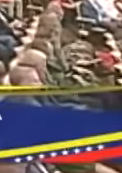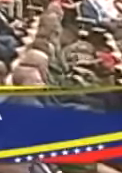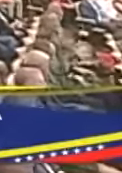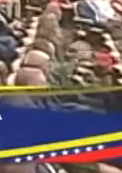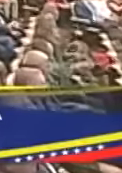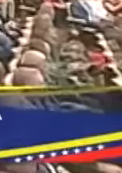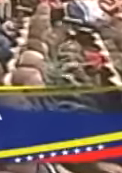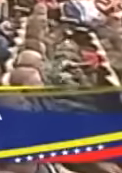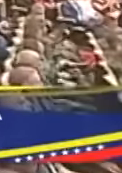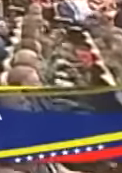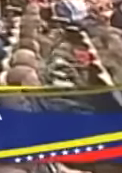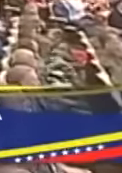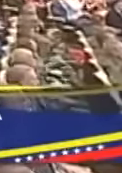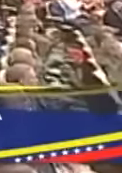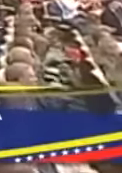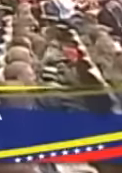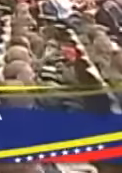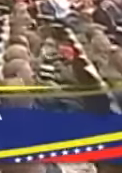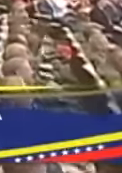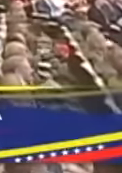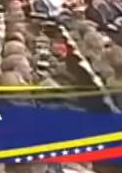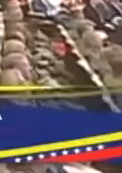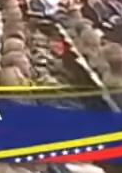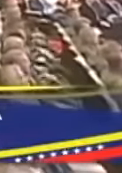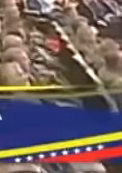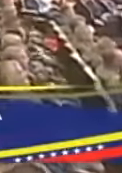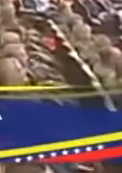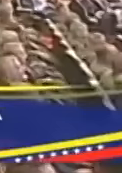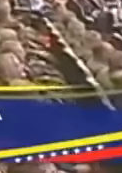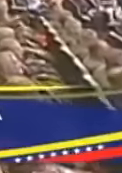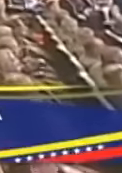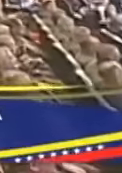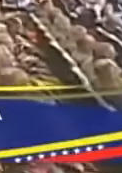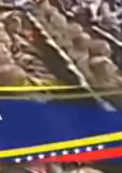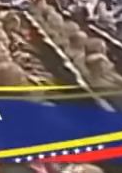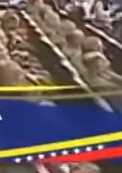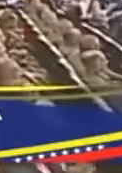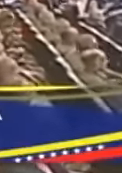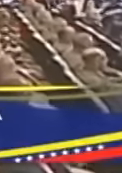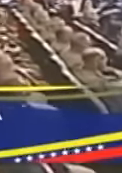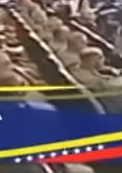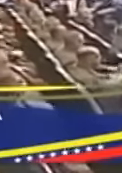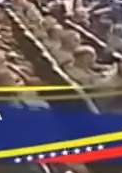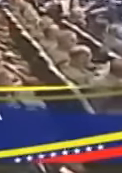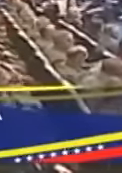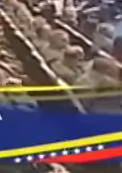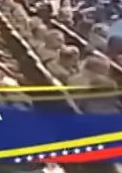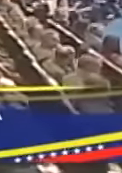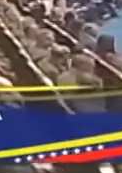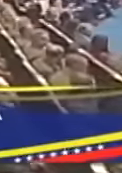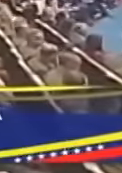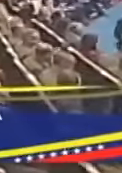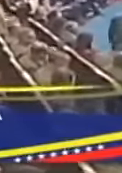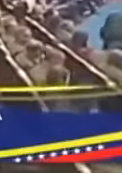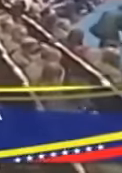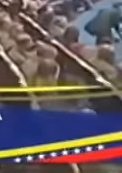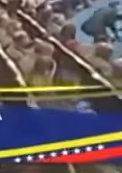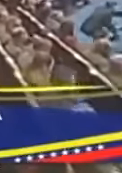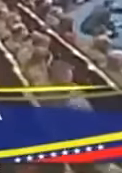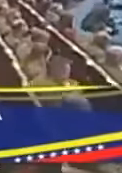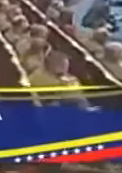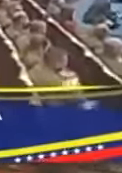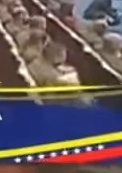Bolivariano y entrega de la réplica de la espada del Libertador Simón Bolívar al honorable ciudadano